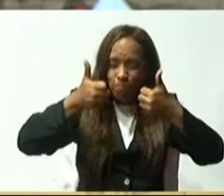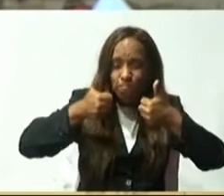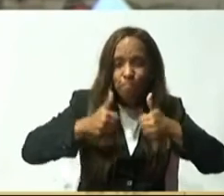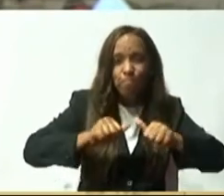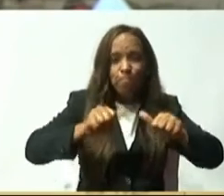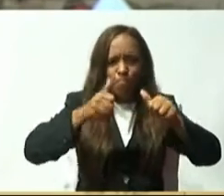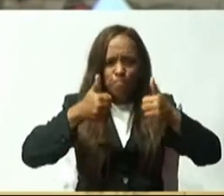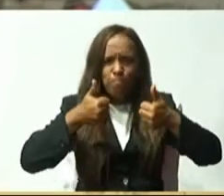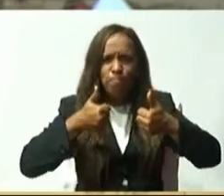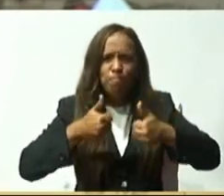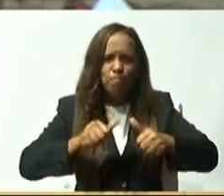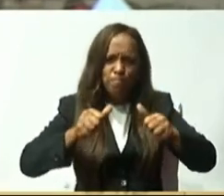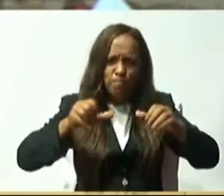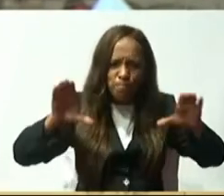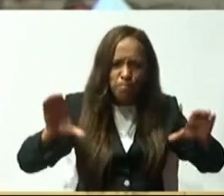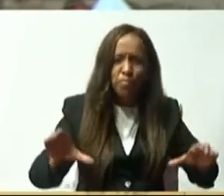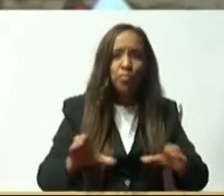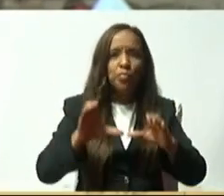amasado fortuna,